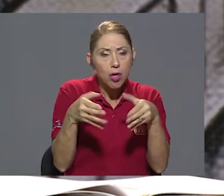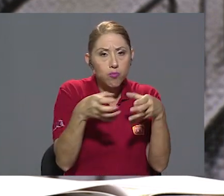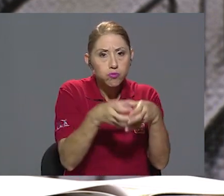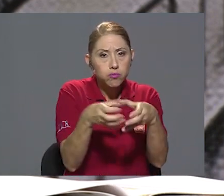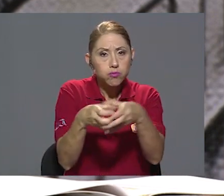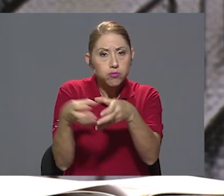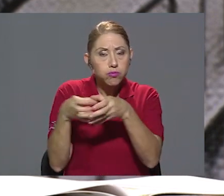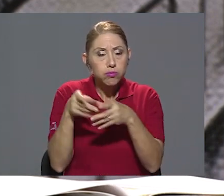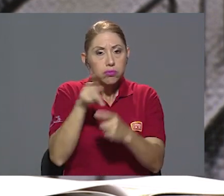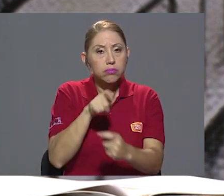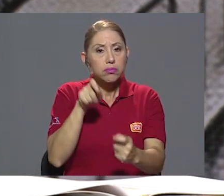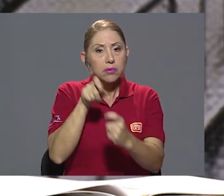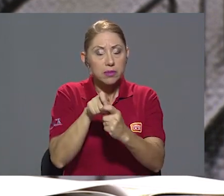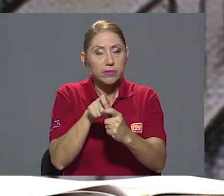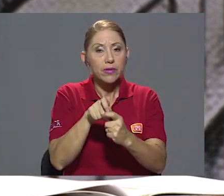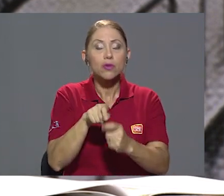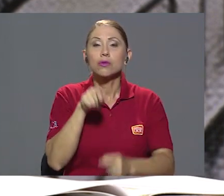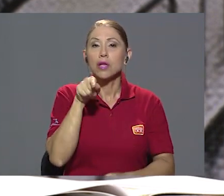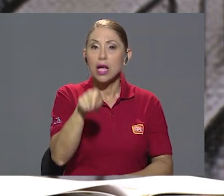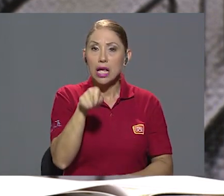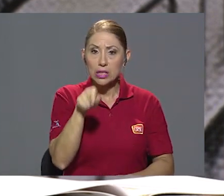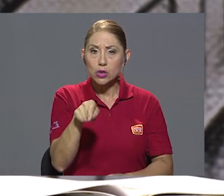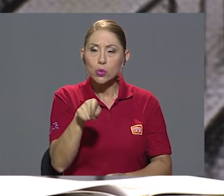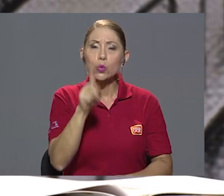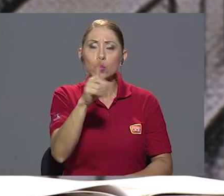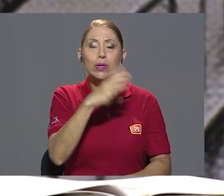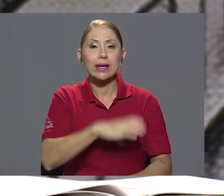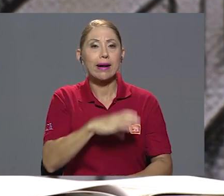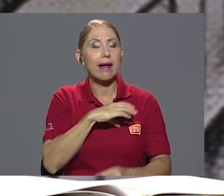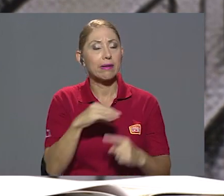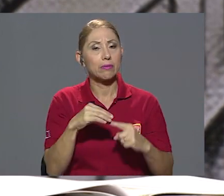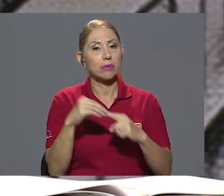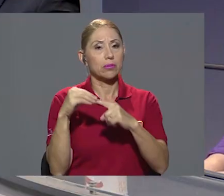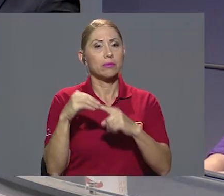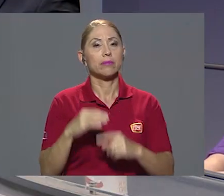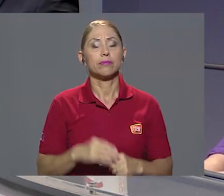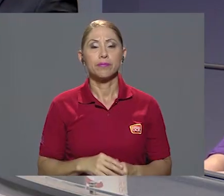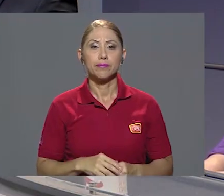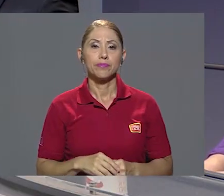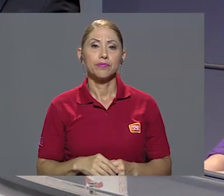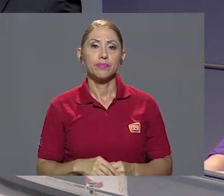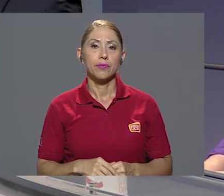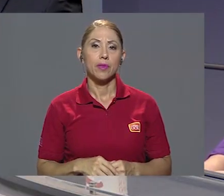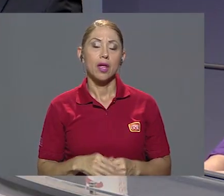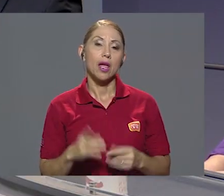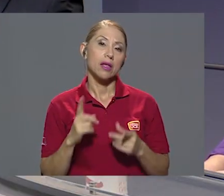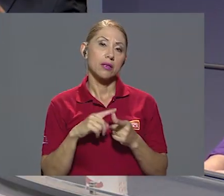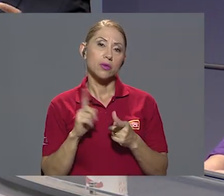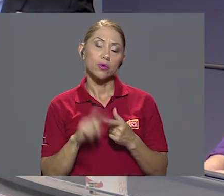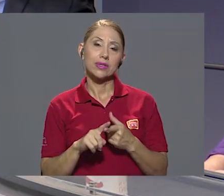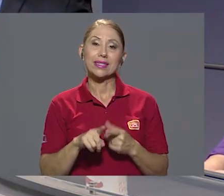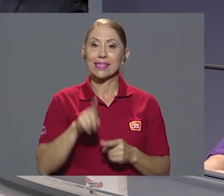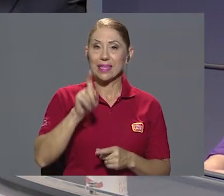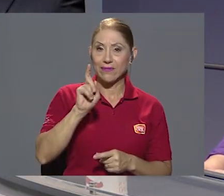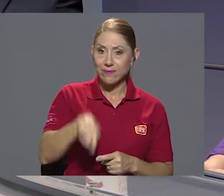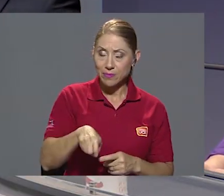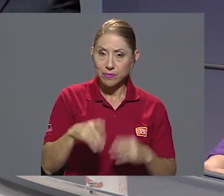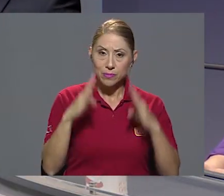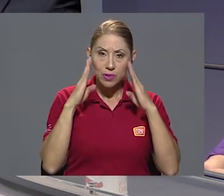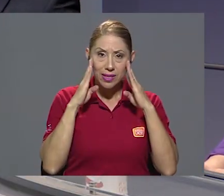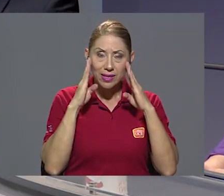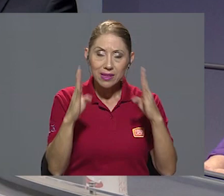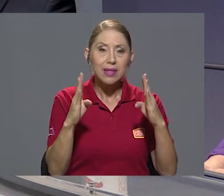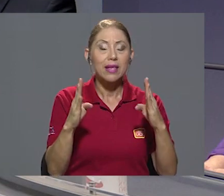específicas, eso le da un carácter muy particular. Entonces, tenemos que